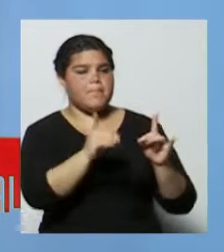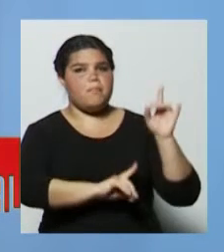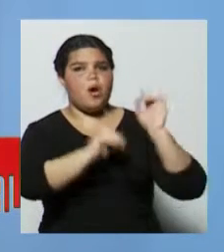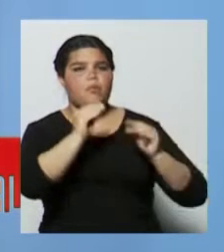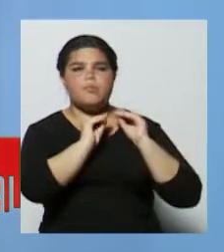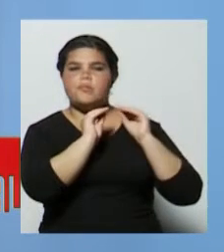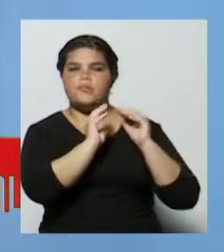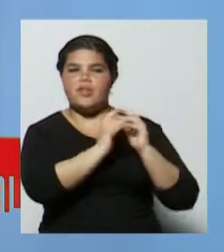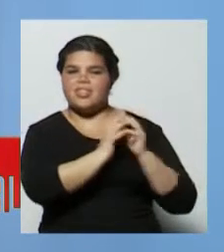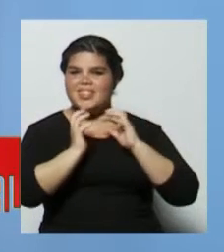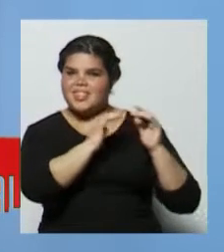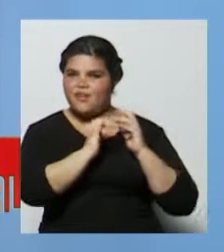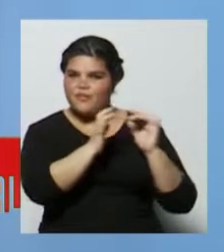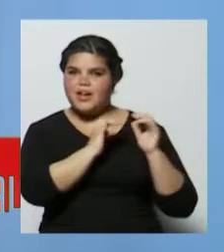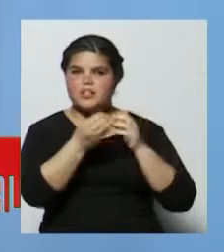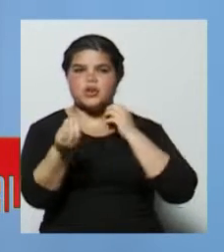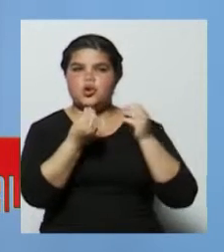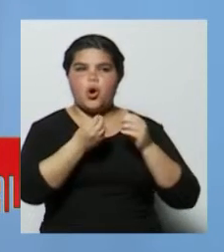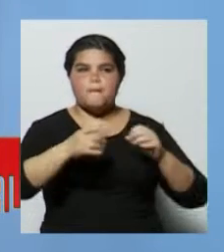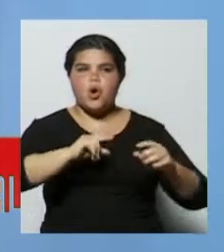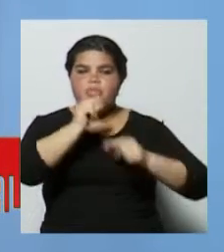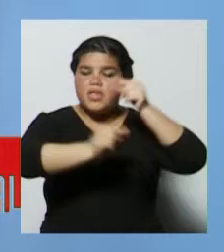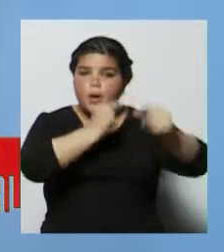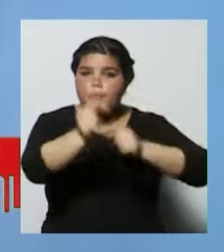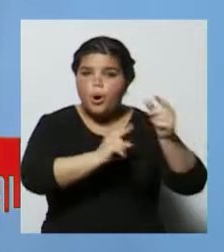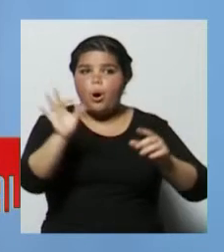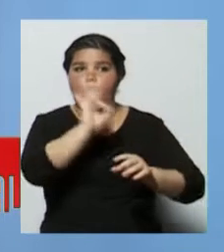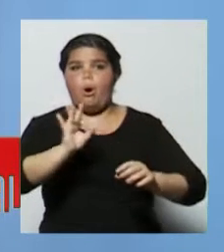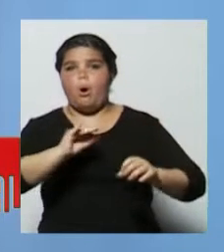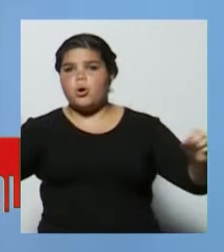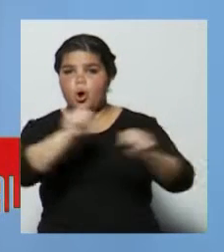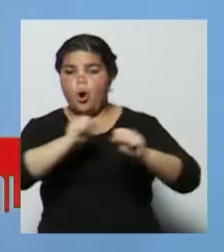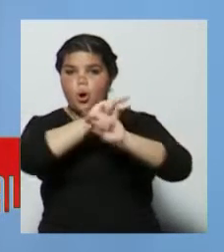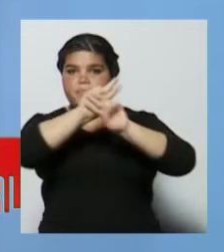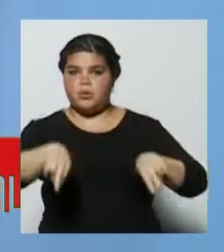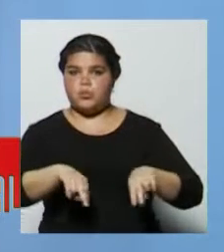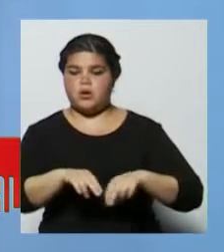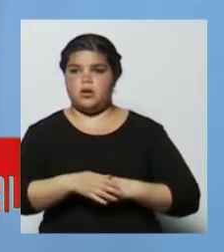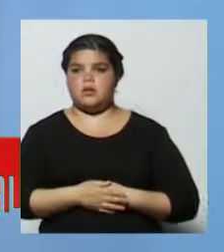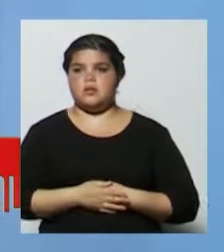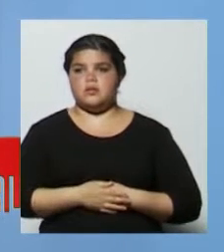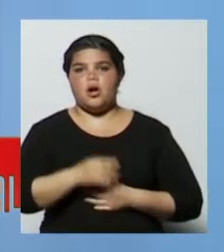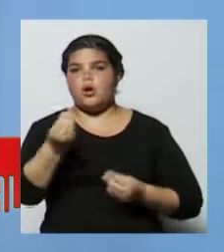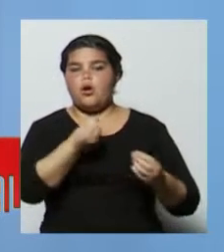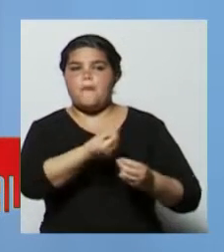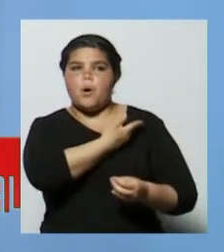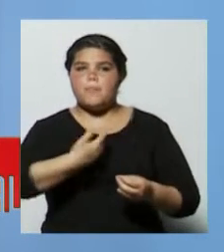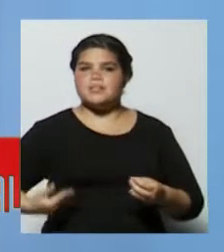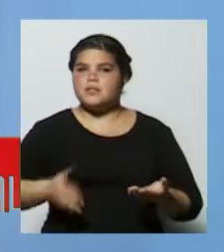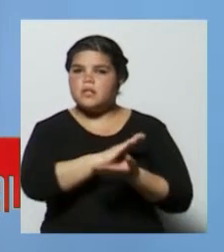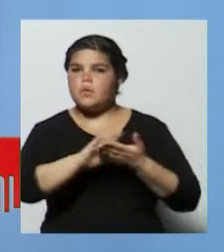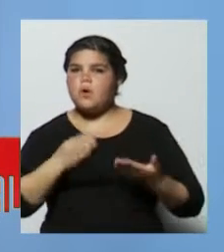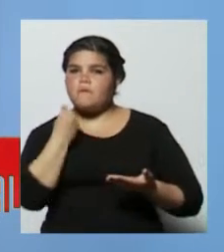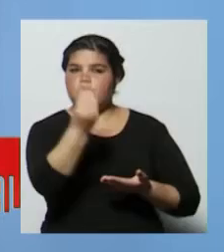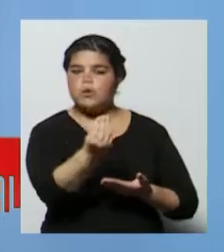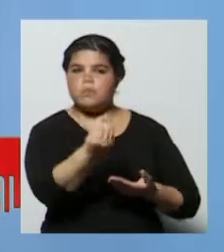si es gradual o es una política de shock. Me imagino que cualquier candidato que asuma, en el caso de que sea presidente, lo va a hacer de manera gradual para que no se generen